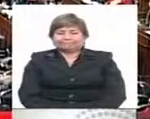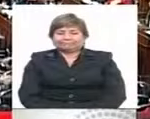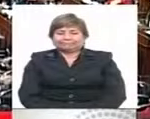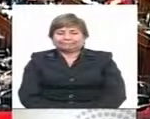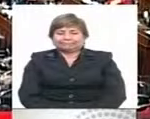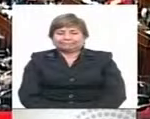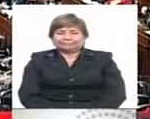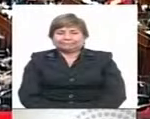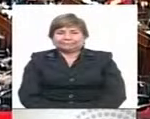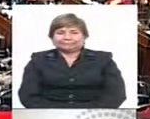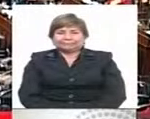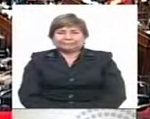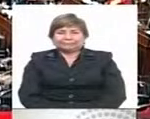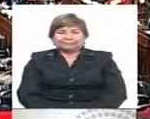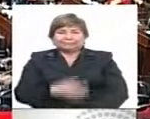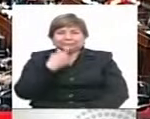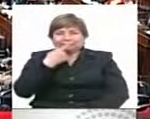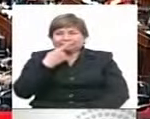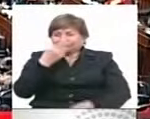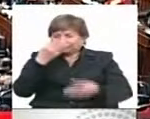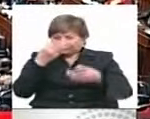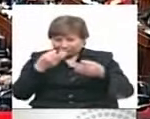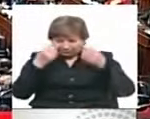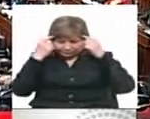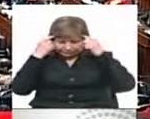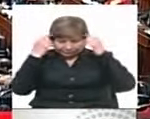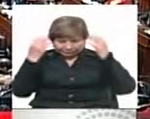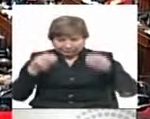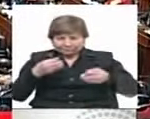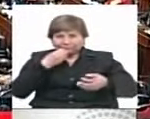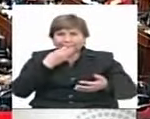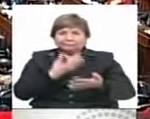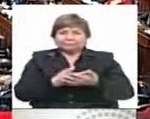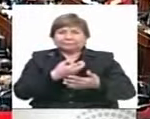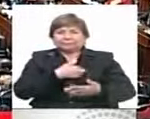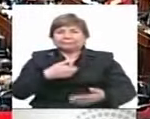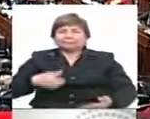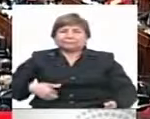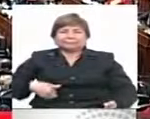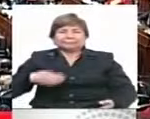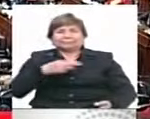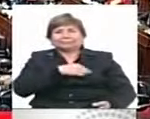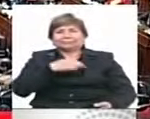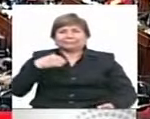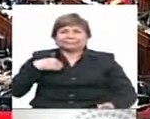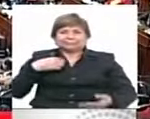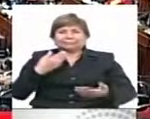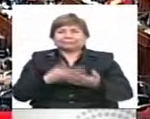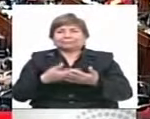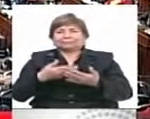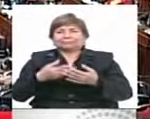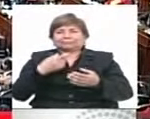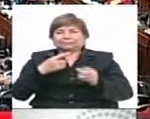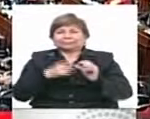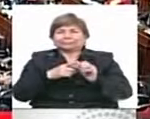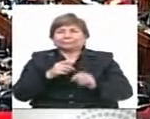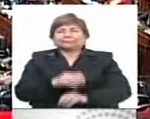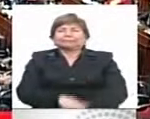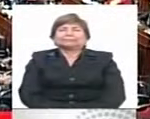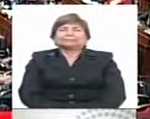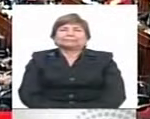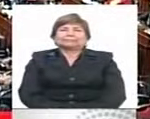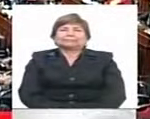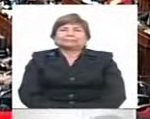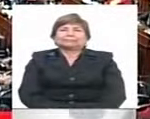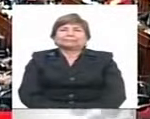¿Qué tengo que retirar? No entiendo hasta ahorita. Estoy concentrado en decir algo en favor de nuestro país. Ya se le indicó qué frase es la que tiene que retirar. Así que, por